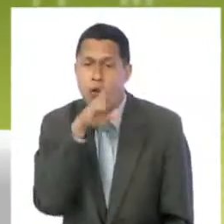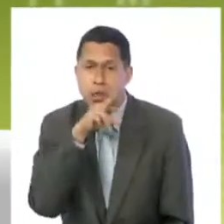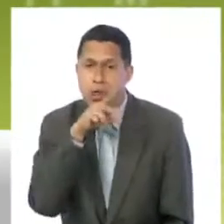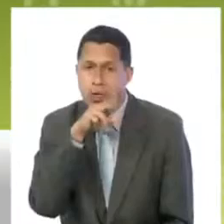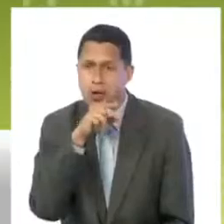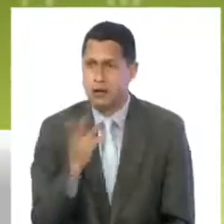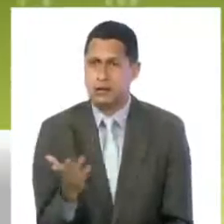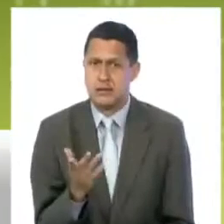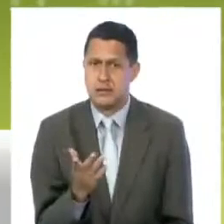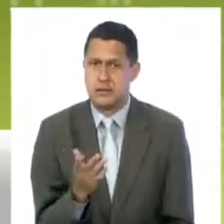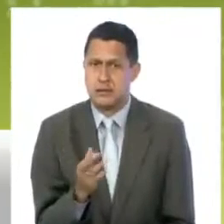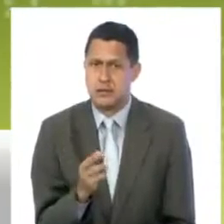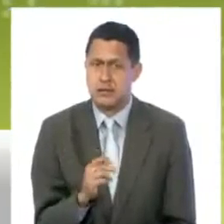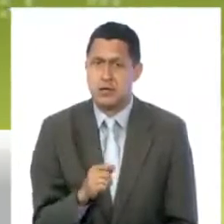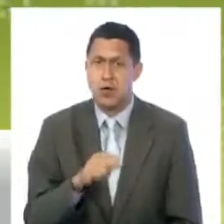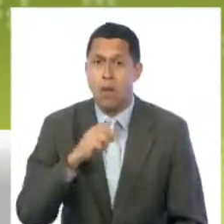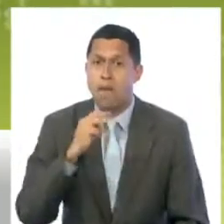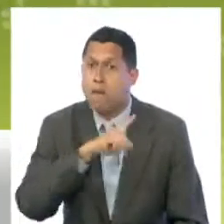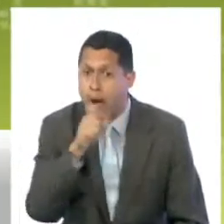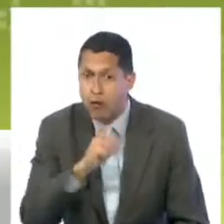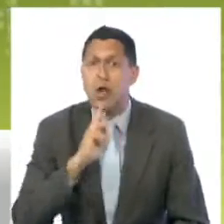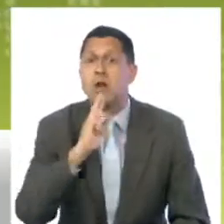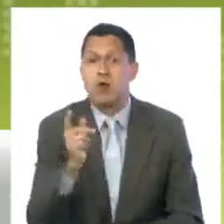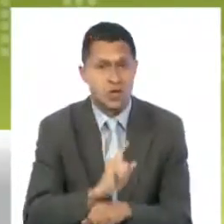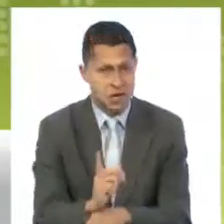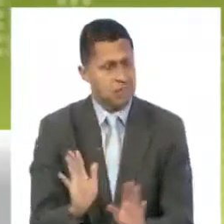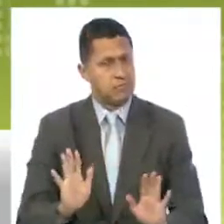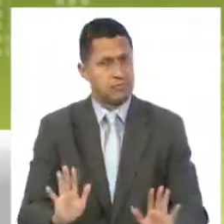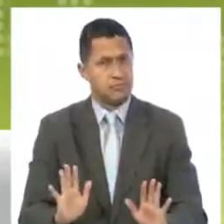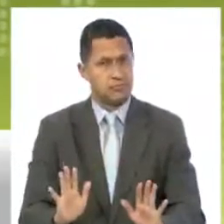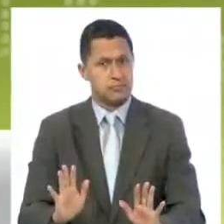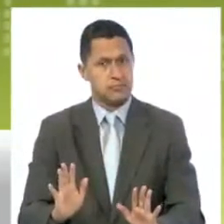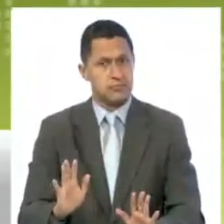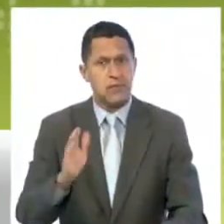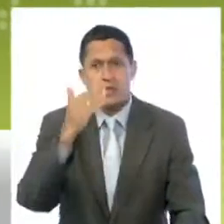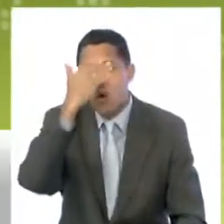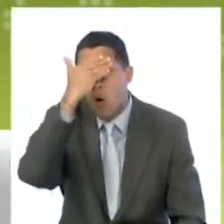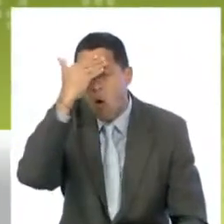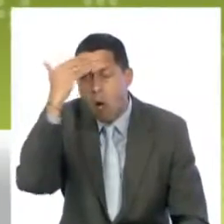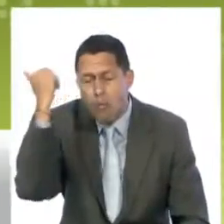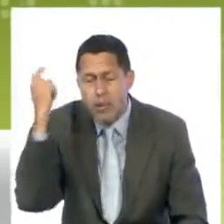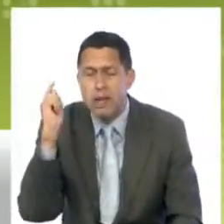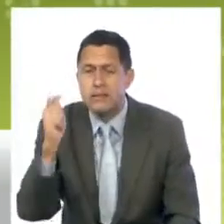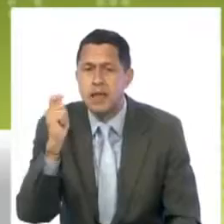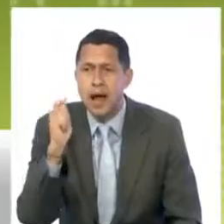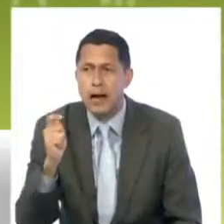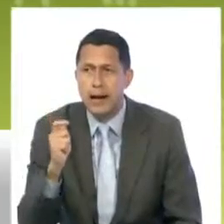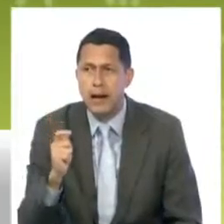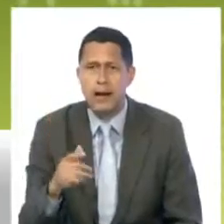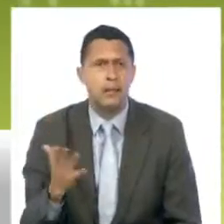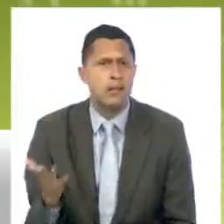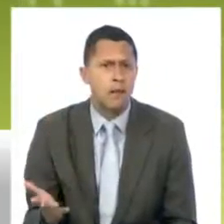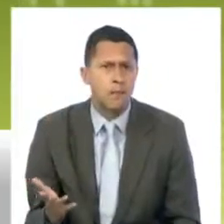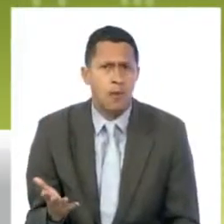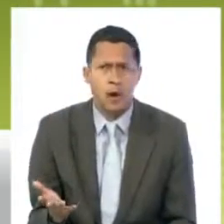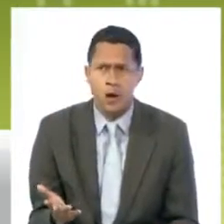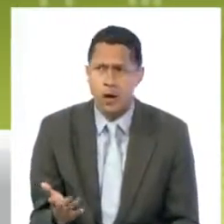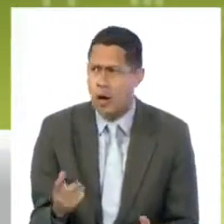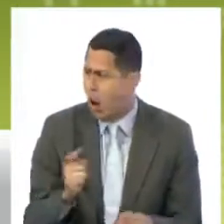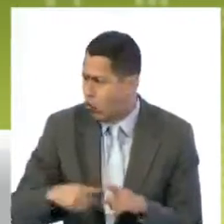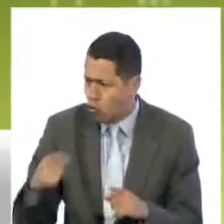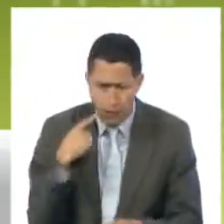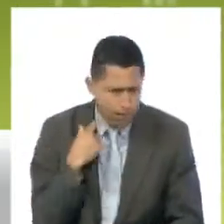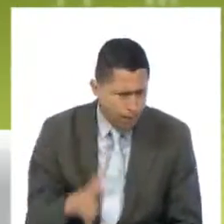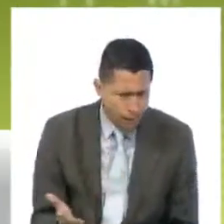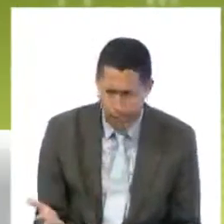sintomatología tiene que aparecer antes de los 7 o 12 años de edad. Y lo importante es que no tenga ningún otro trastorno neurológico asociado,